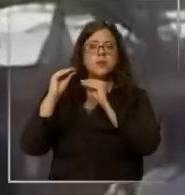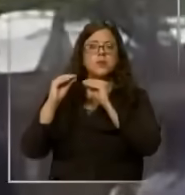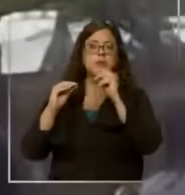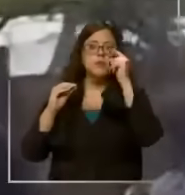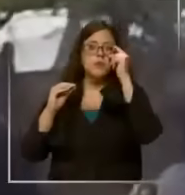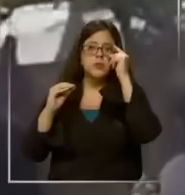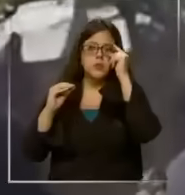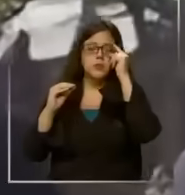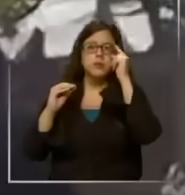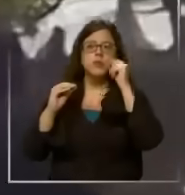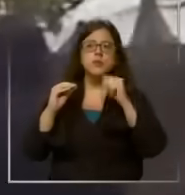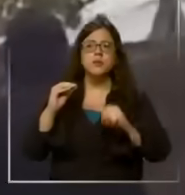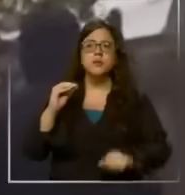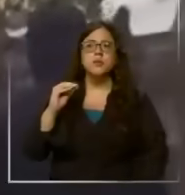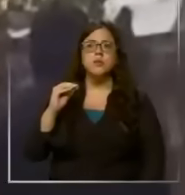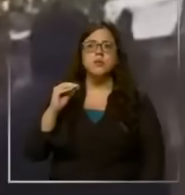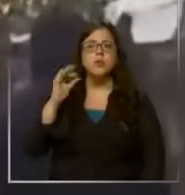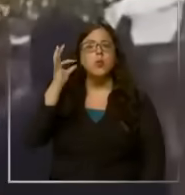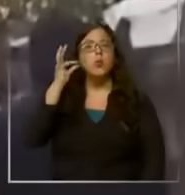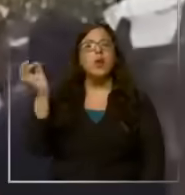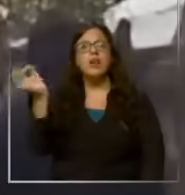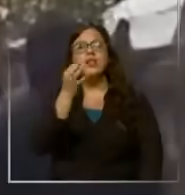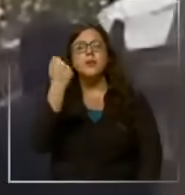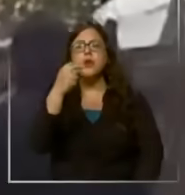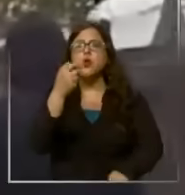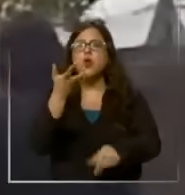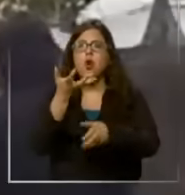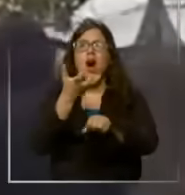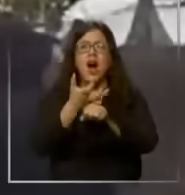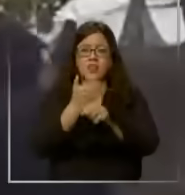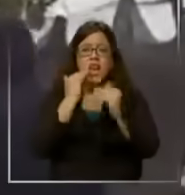Pero el chico de al lado dijo que estaba abierto, porque estaba la gente, estaban los niños.